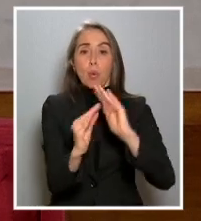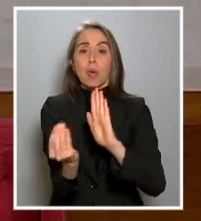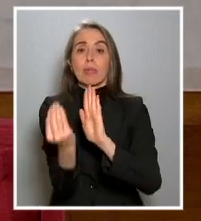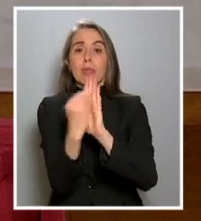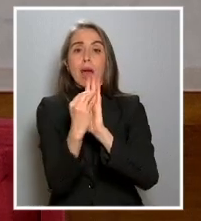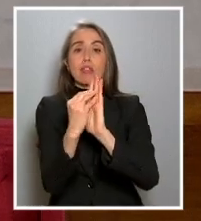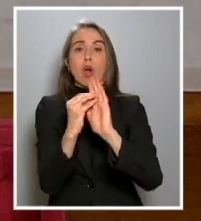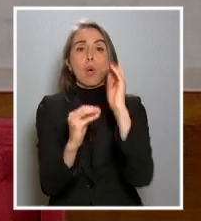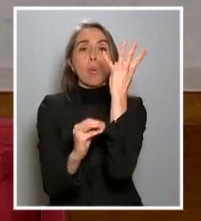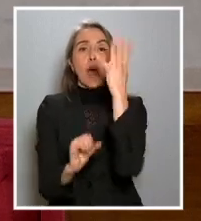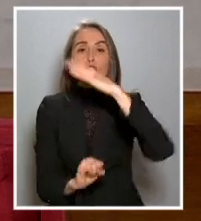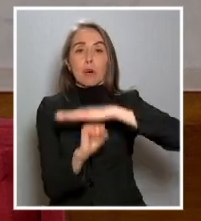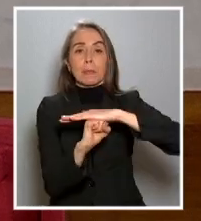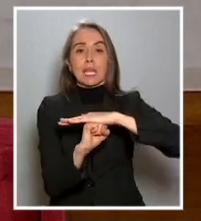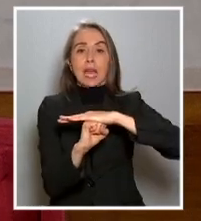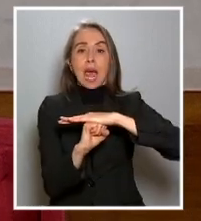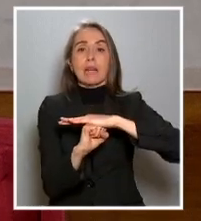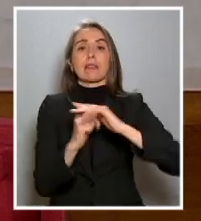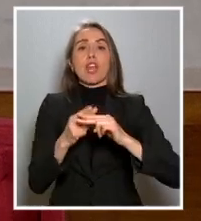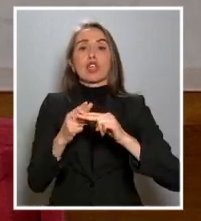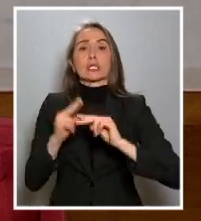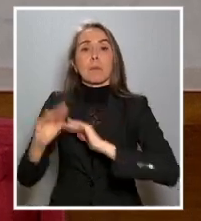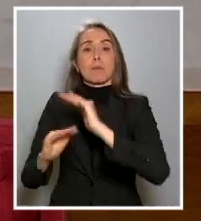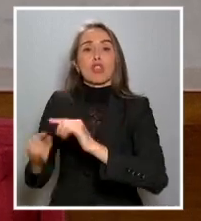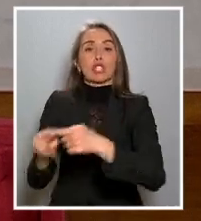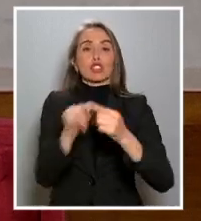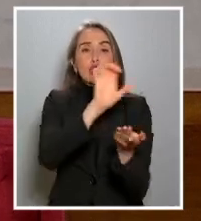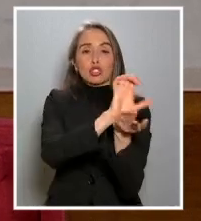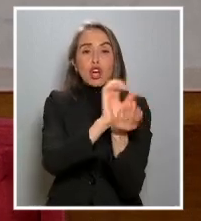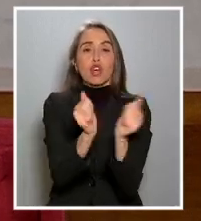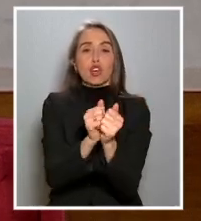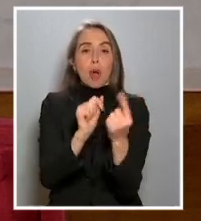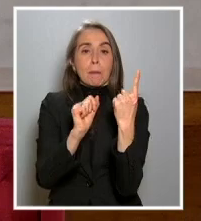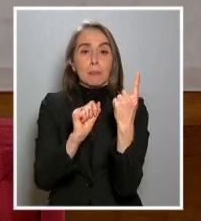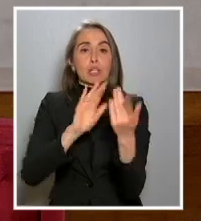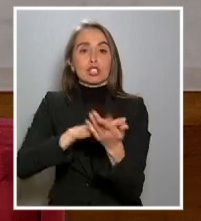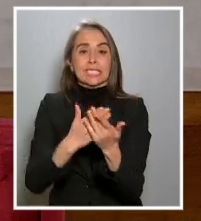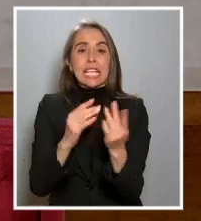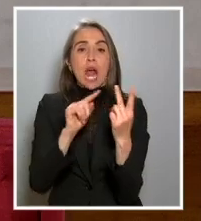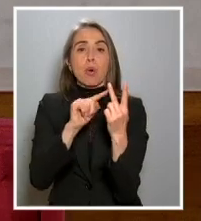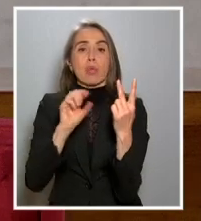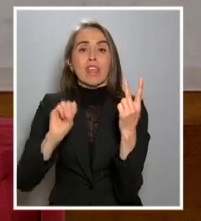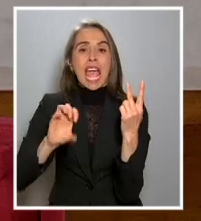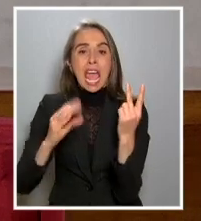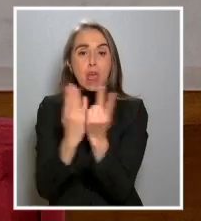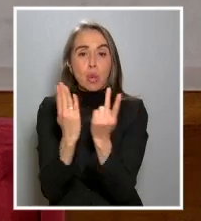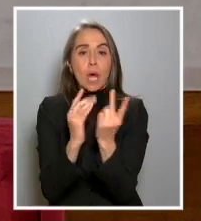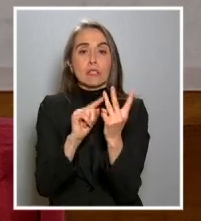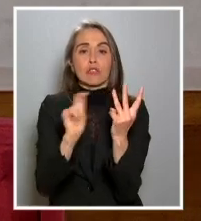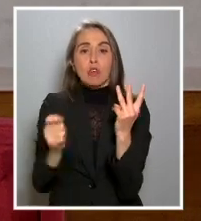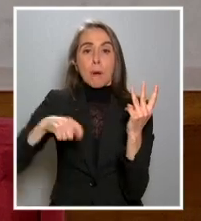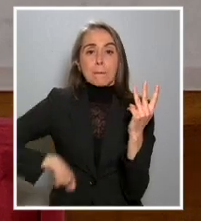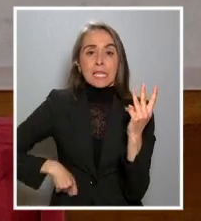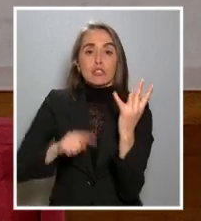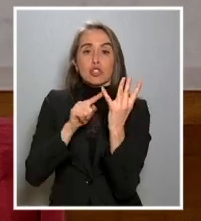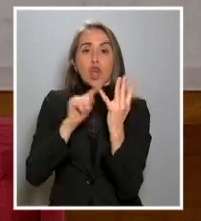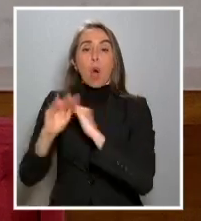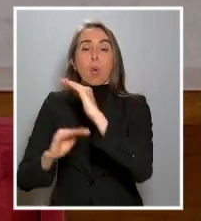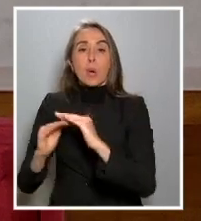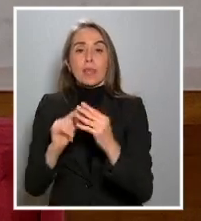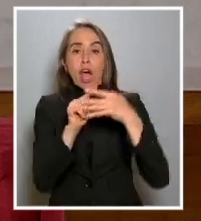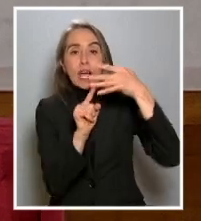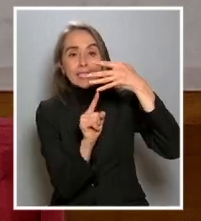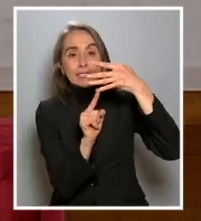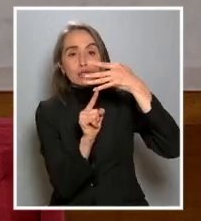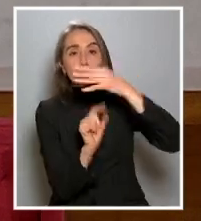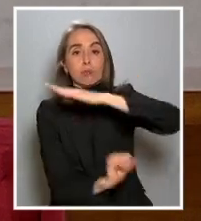un cuarto pilar de la protección social, en conjunto con la salud, la educación y las pensiones, que nutra de esta